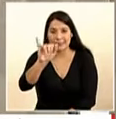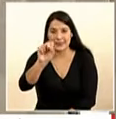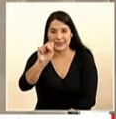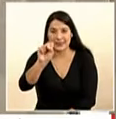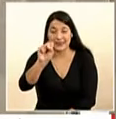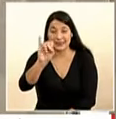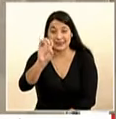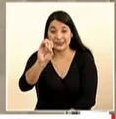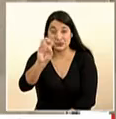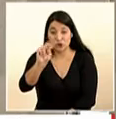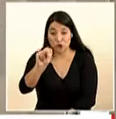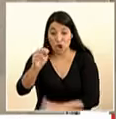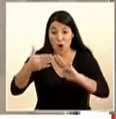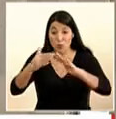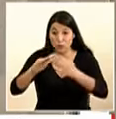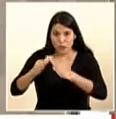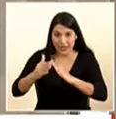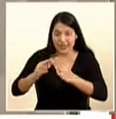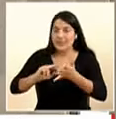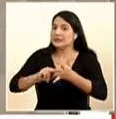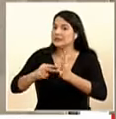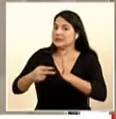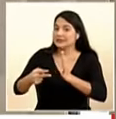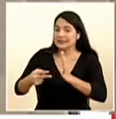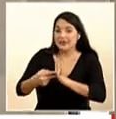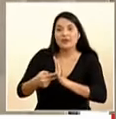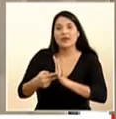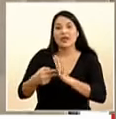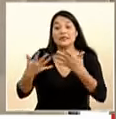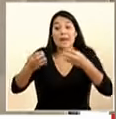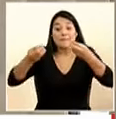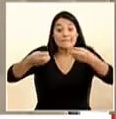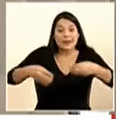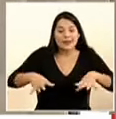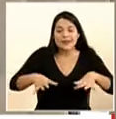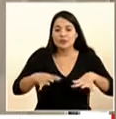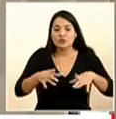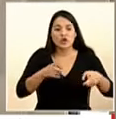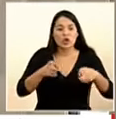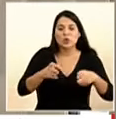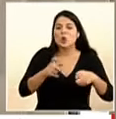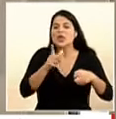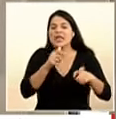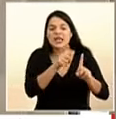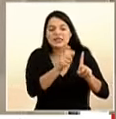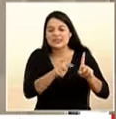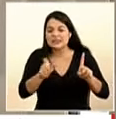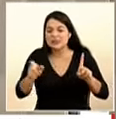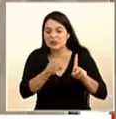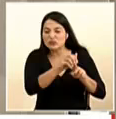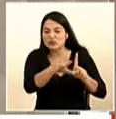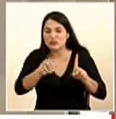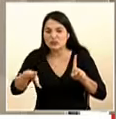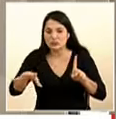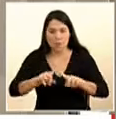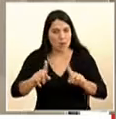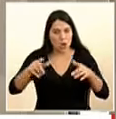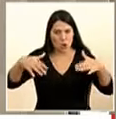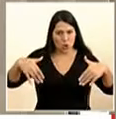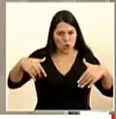sostenida en donde ya perdimos el rastro de todos o la mayoría gran mayoría de los casos